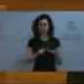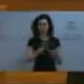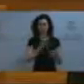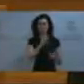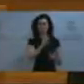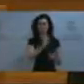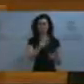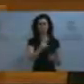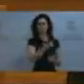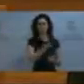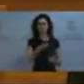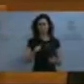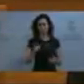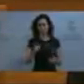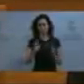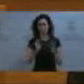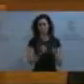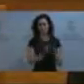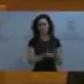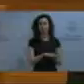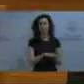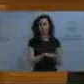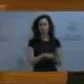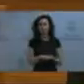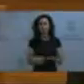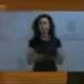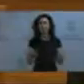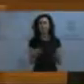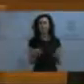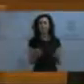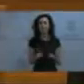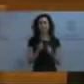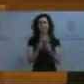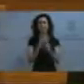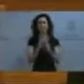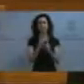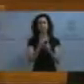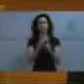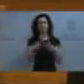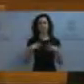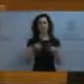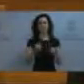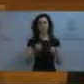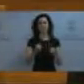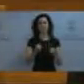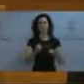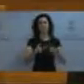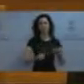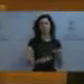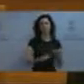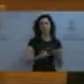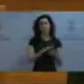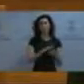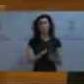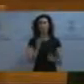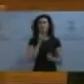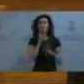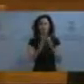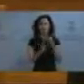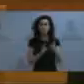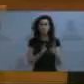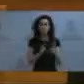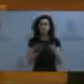solicitado, tanto en este sentido como es el del transporte sanitario, como en otros muchos, son reclamaciones que